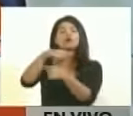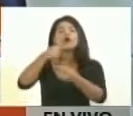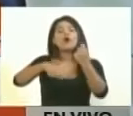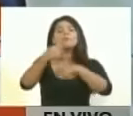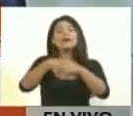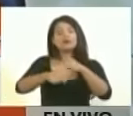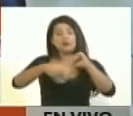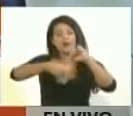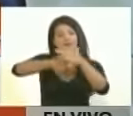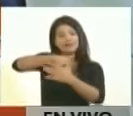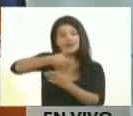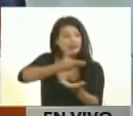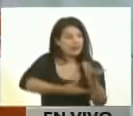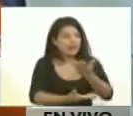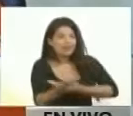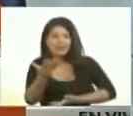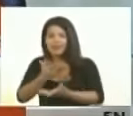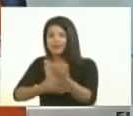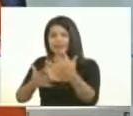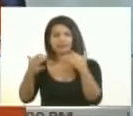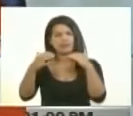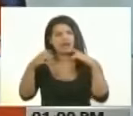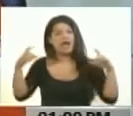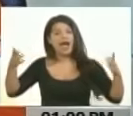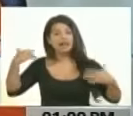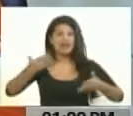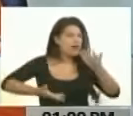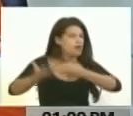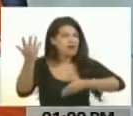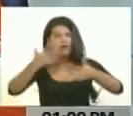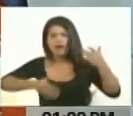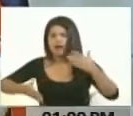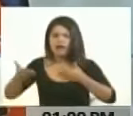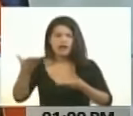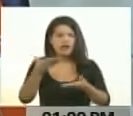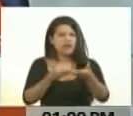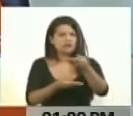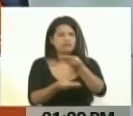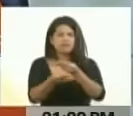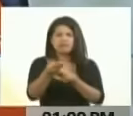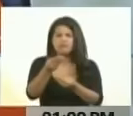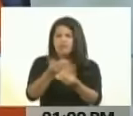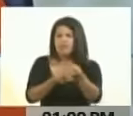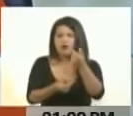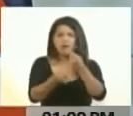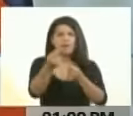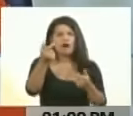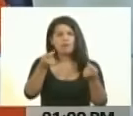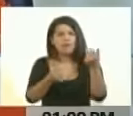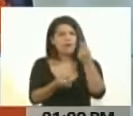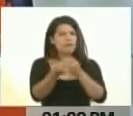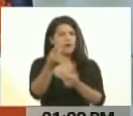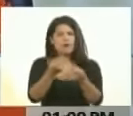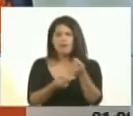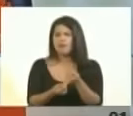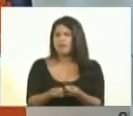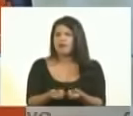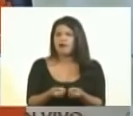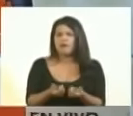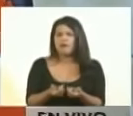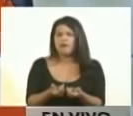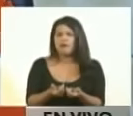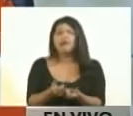caído justamente en beneficio de los grandes centros imperiales. ¿Y quiénes se perjudican? Nuestros países.